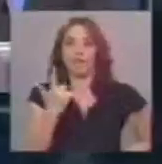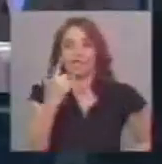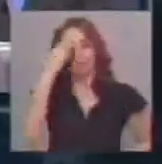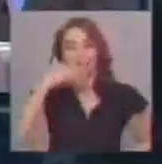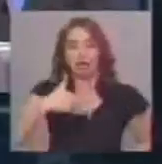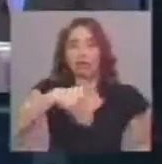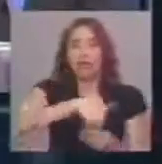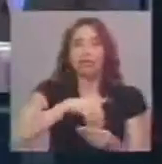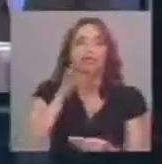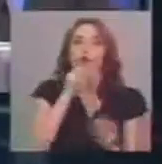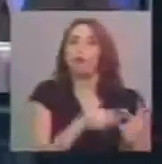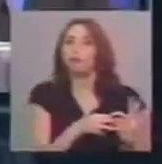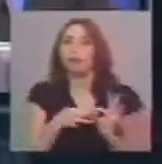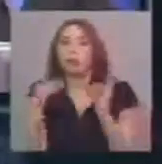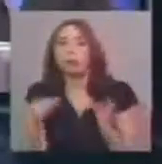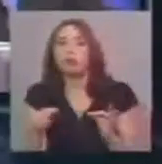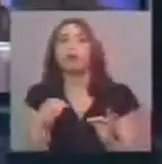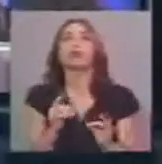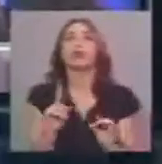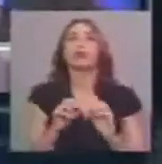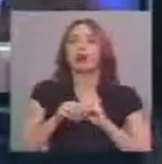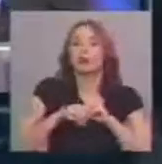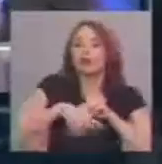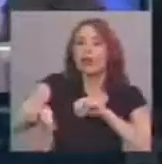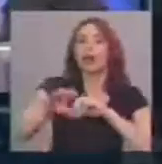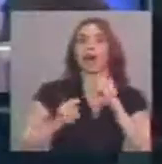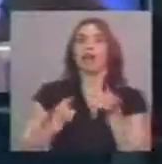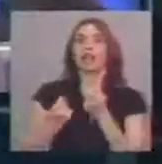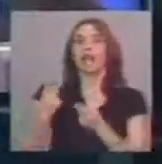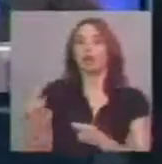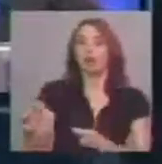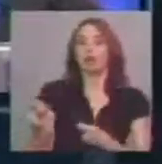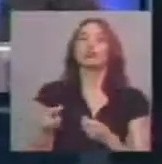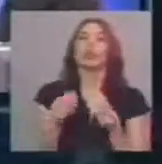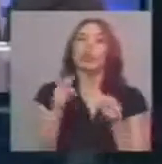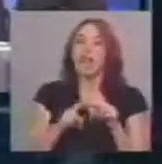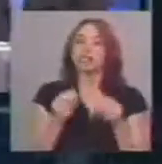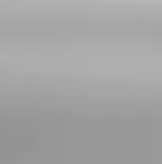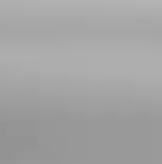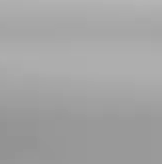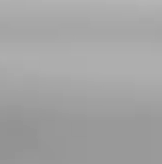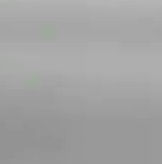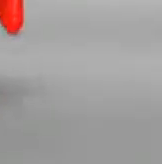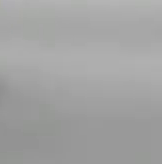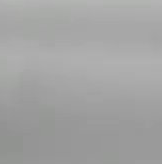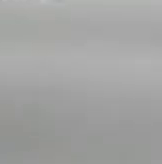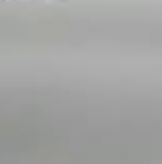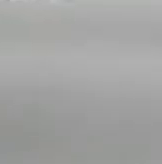elección, no hay ninguna razón objetiva para no desprenderte de tu negocio, le haría muy bien a este debate presidencial.